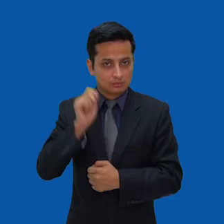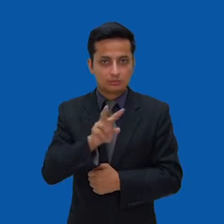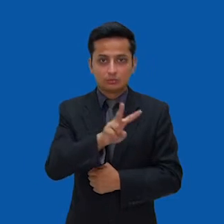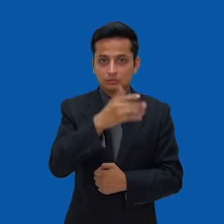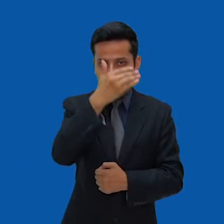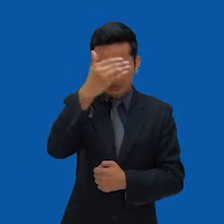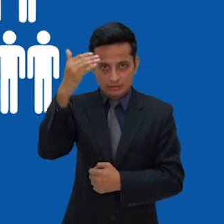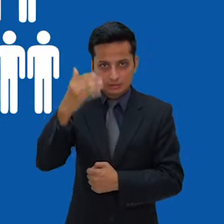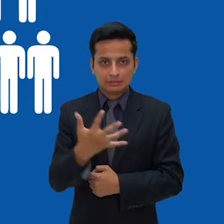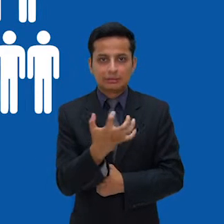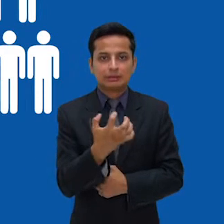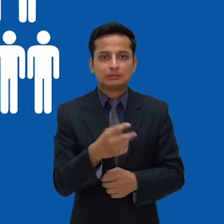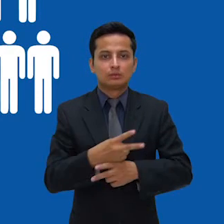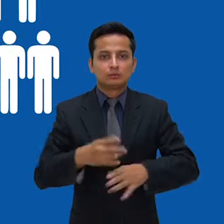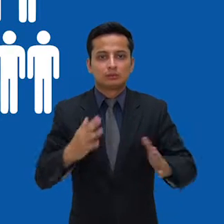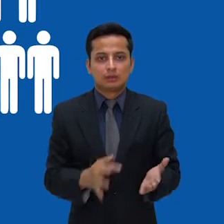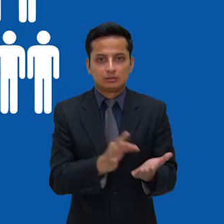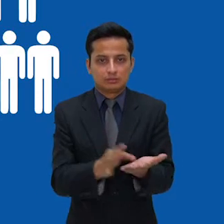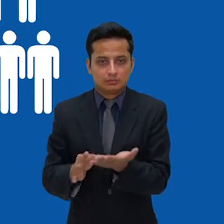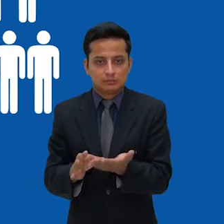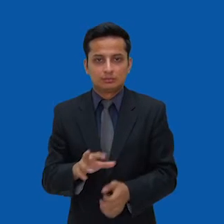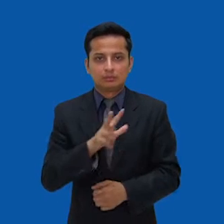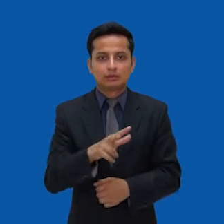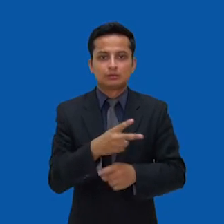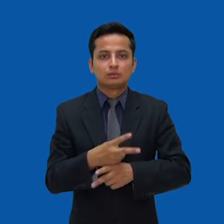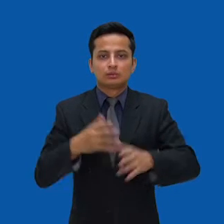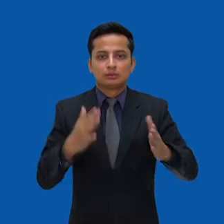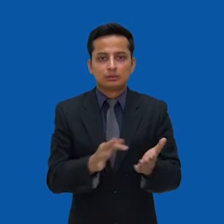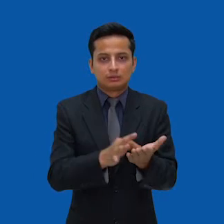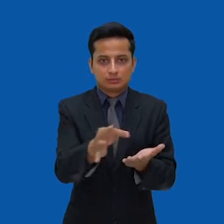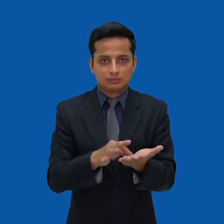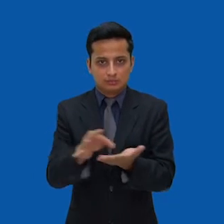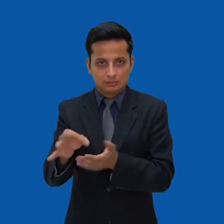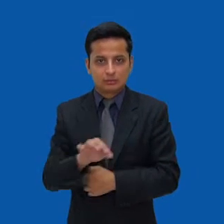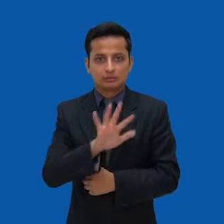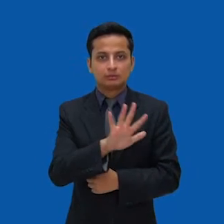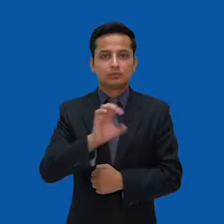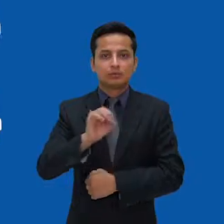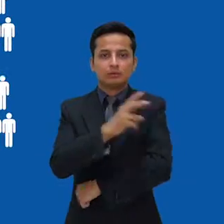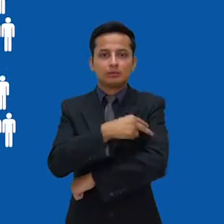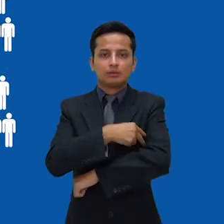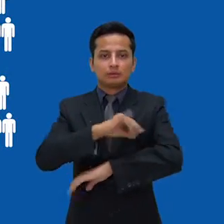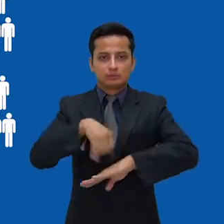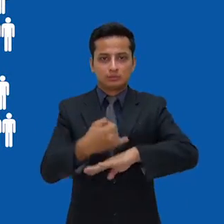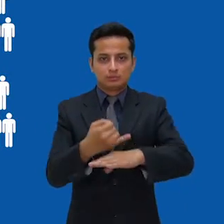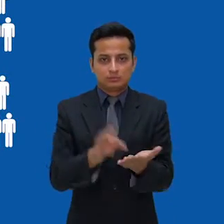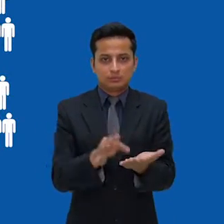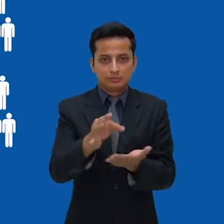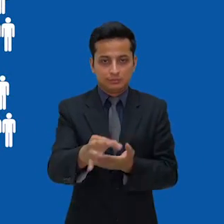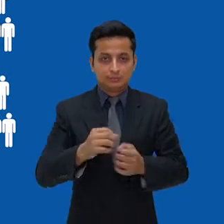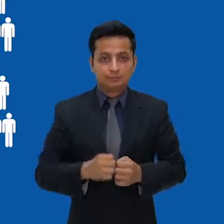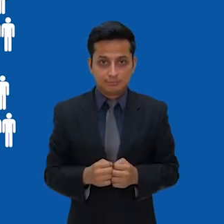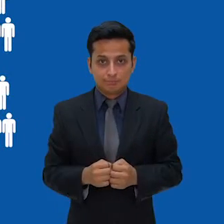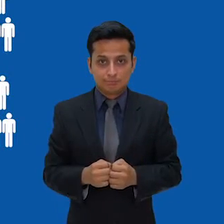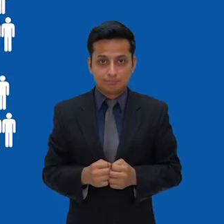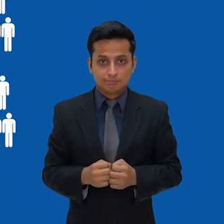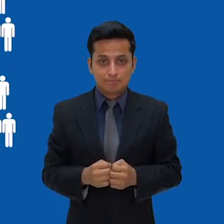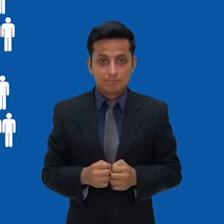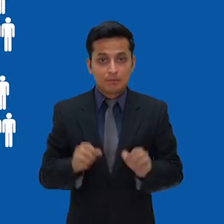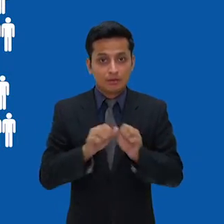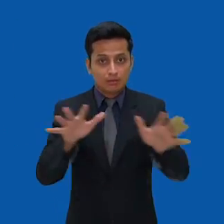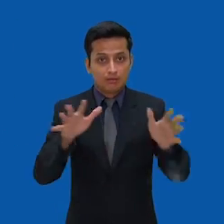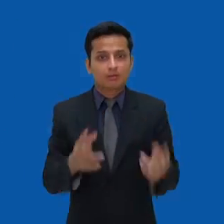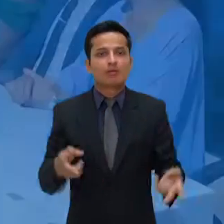dos alcaldes, 15 concejales urbanos, 3 concejales rurales, 50 vocales de las juntas parroquiales